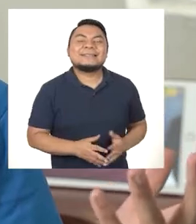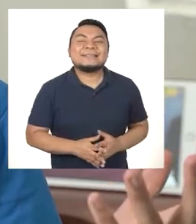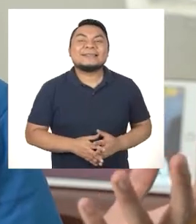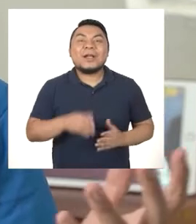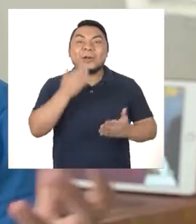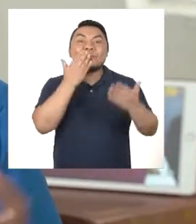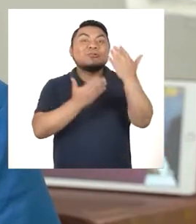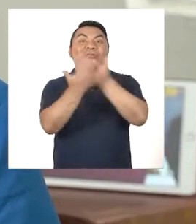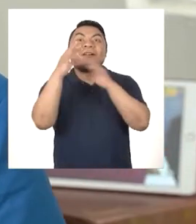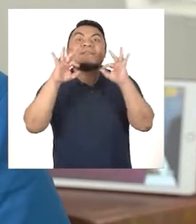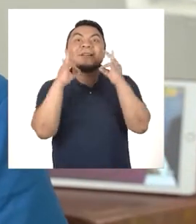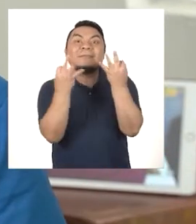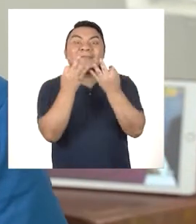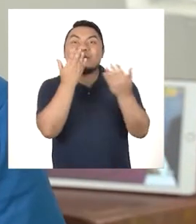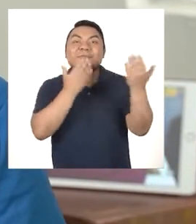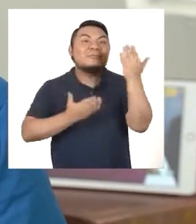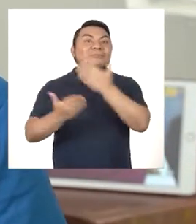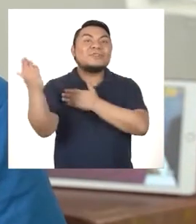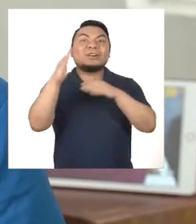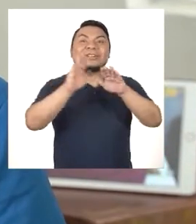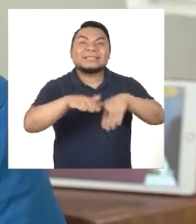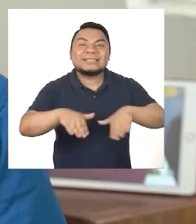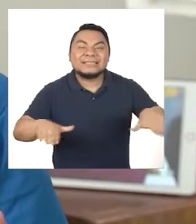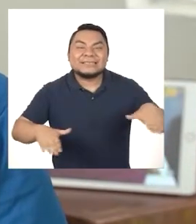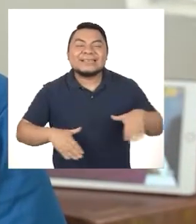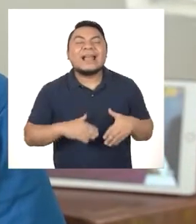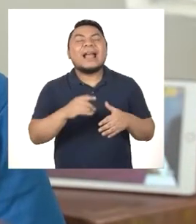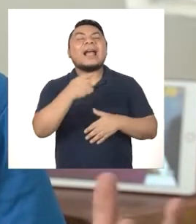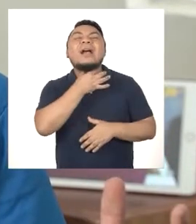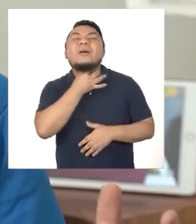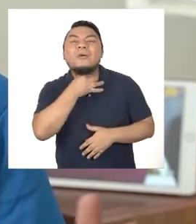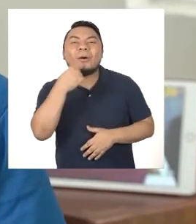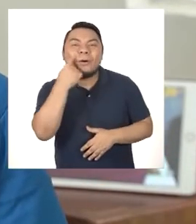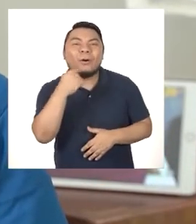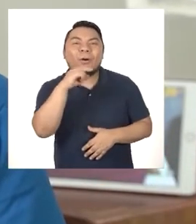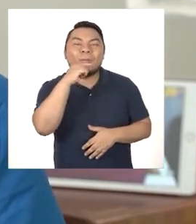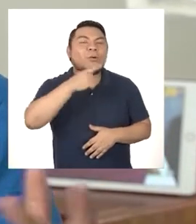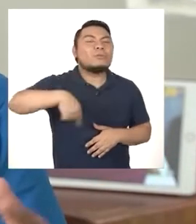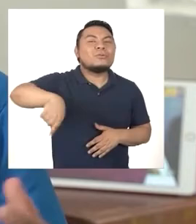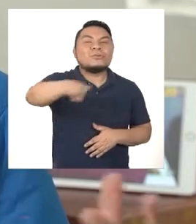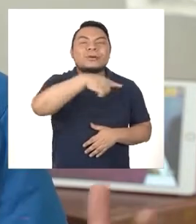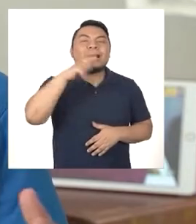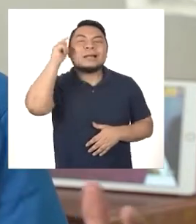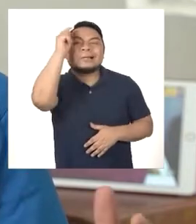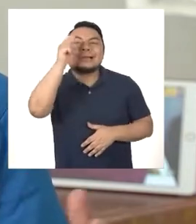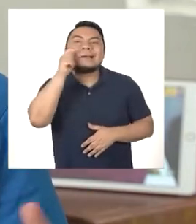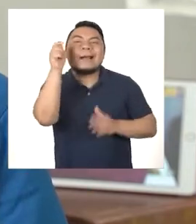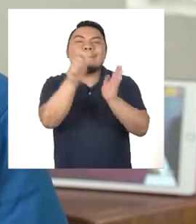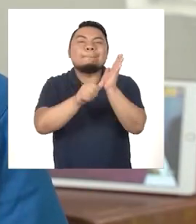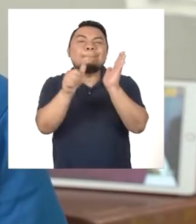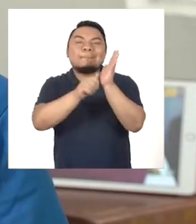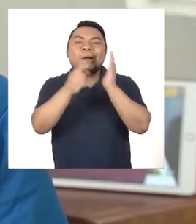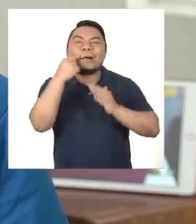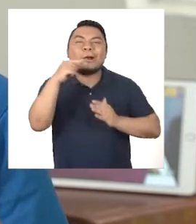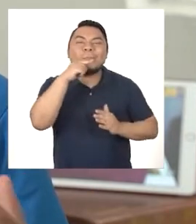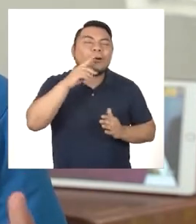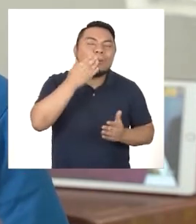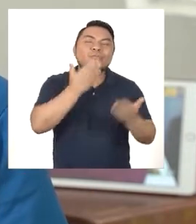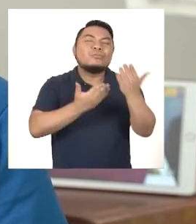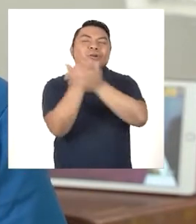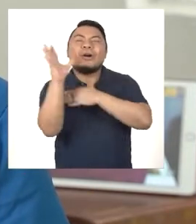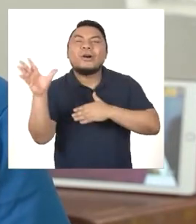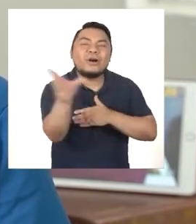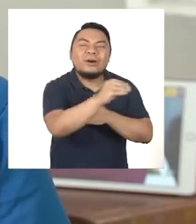Buen día, familias, buenos días, niñas y niños, abuelos, padres, tíos, tías, hermanas, hermanos. Buen día para todas